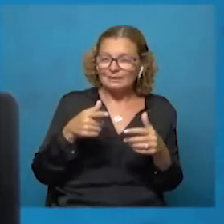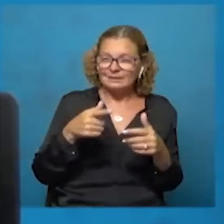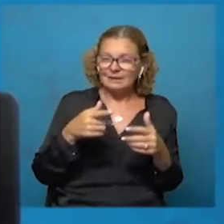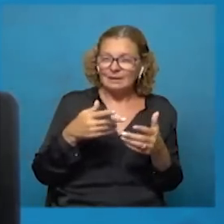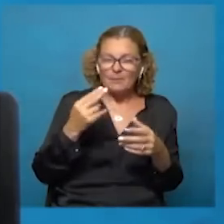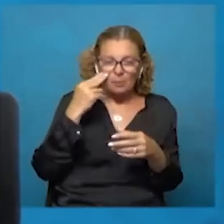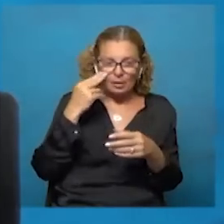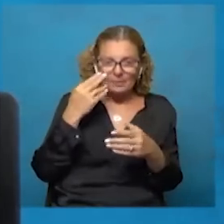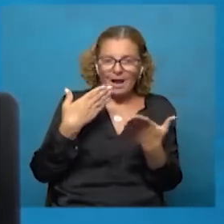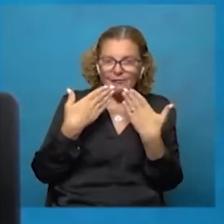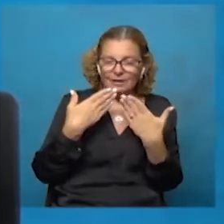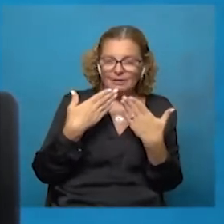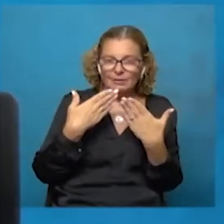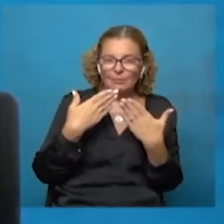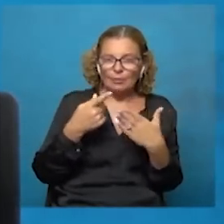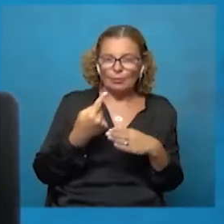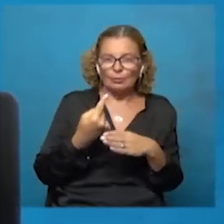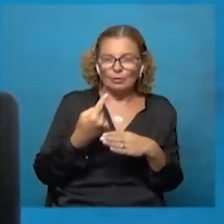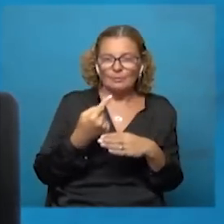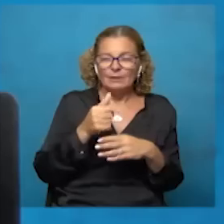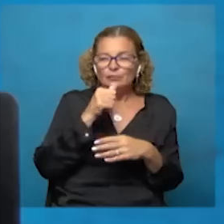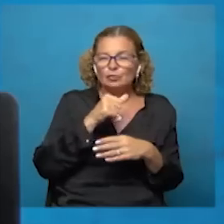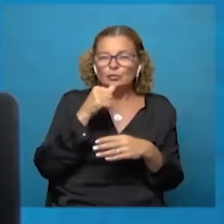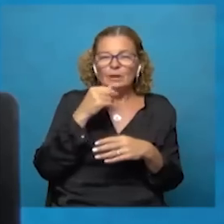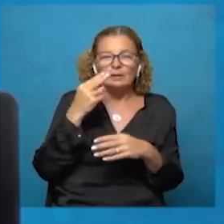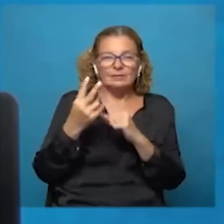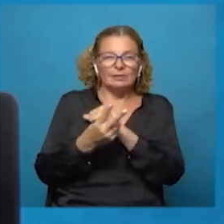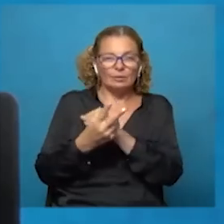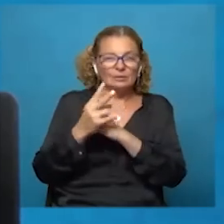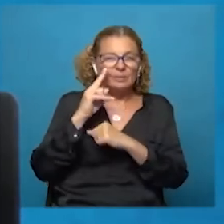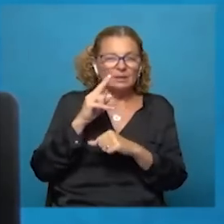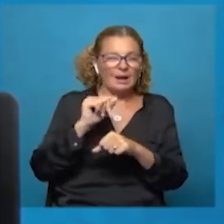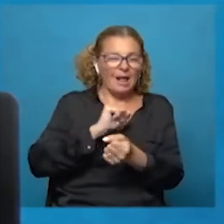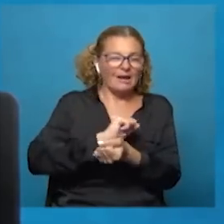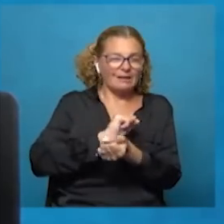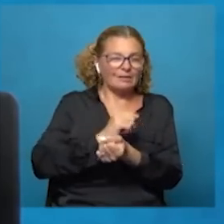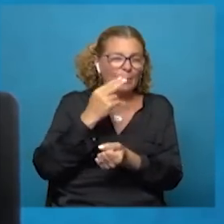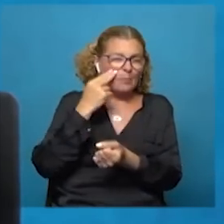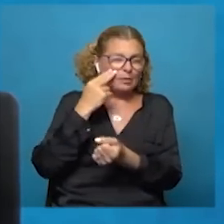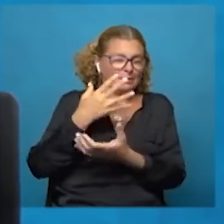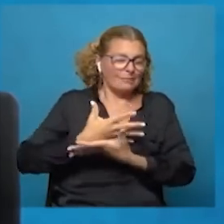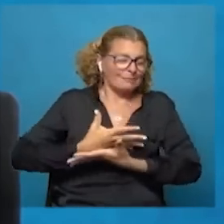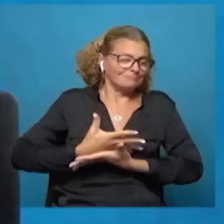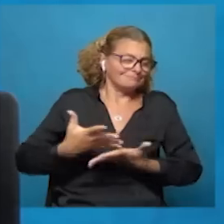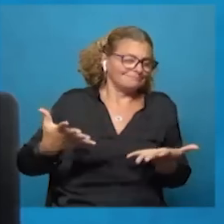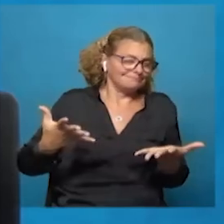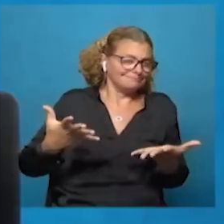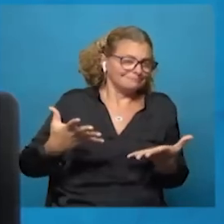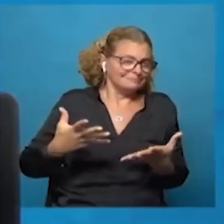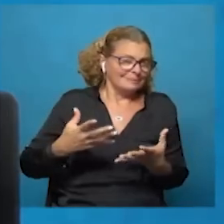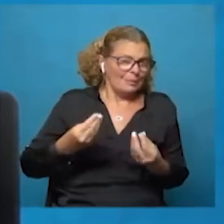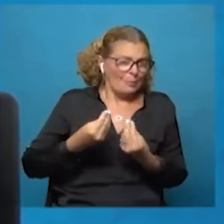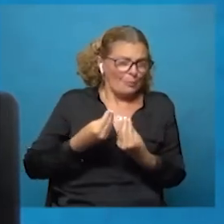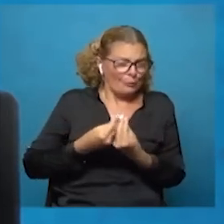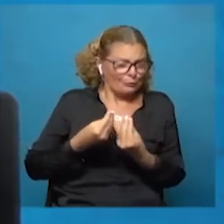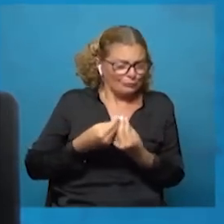este de este problema una automáticamente para solucionar la seguridad tiene que mirar a las cárceles y las cárceles tenemos un problema enorme récord